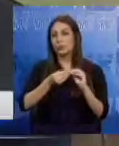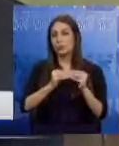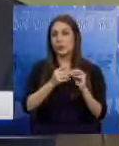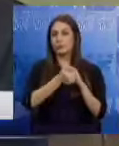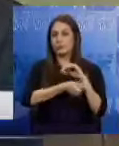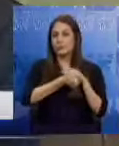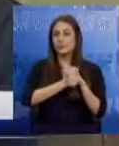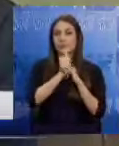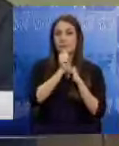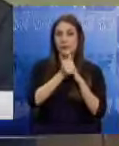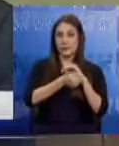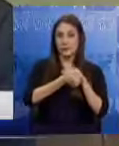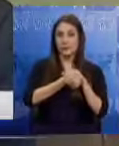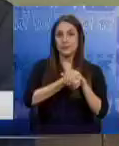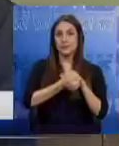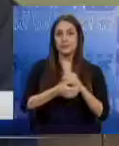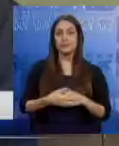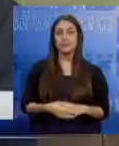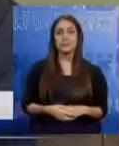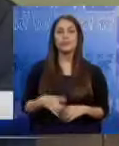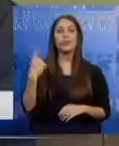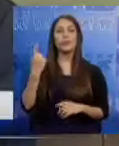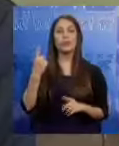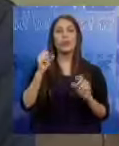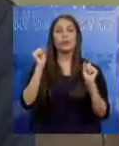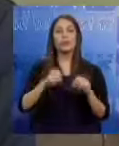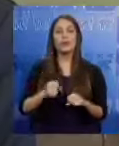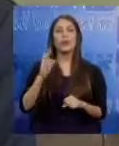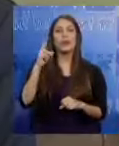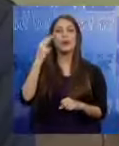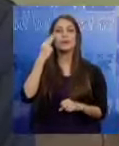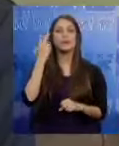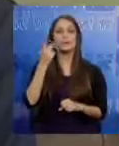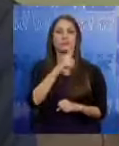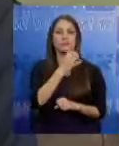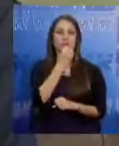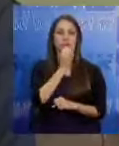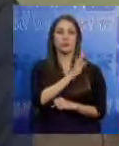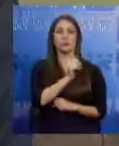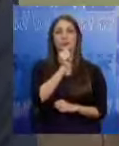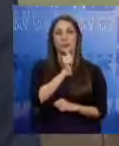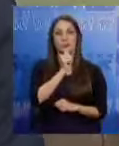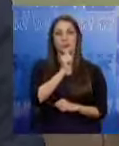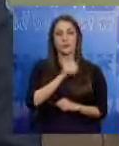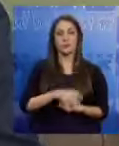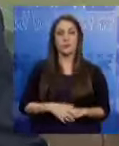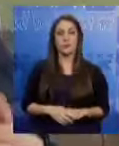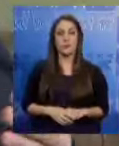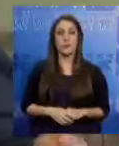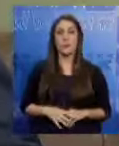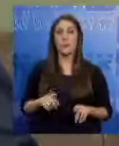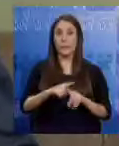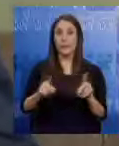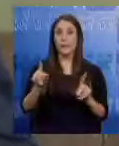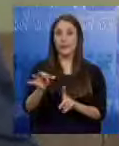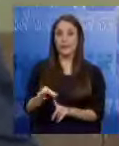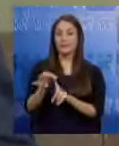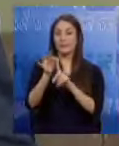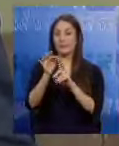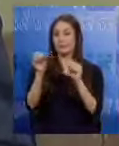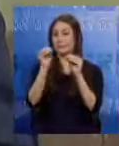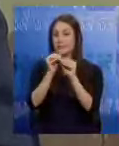oculta y secreta. Solo la puede tener por motivos inconfesables. Por lo tanto, con especial